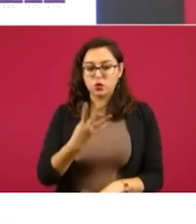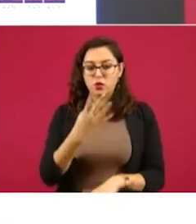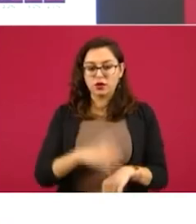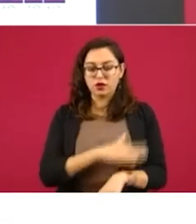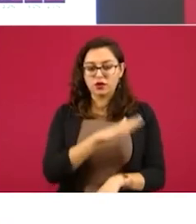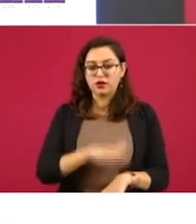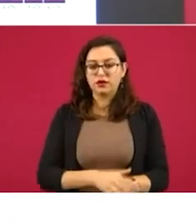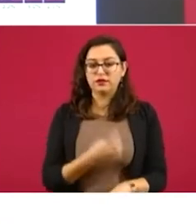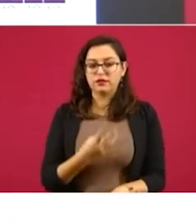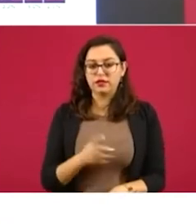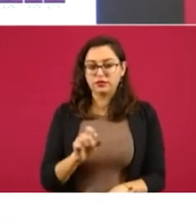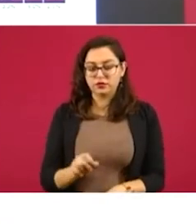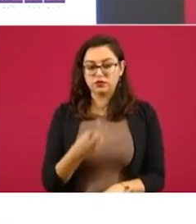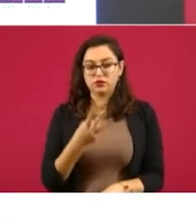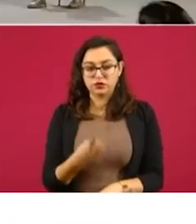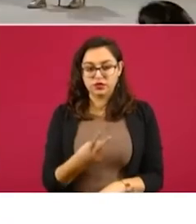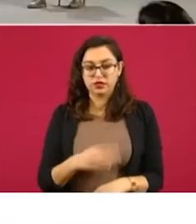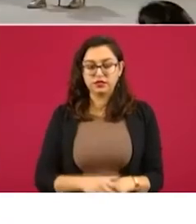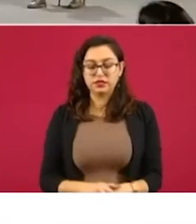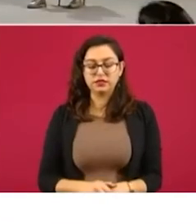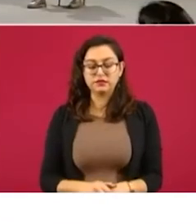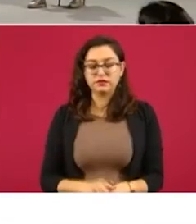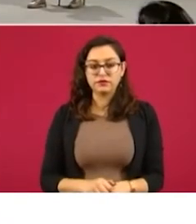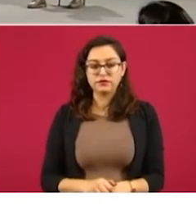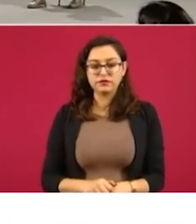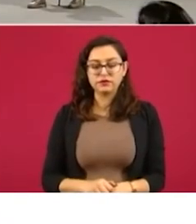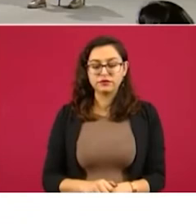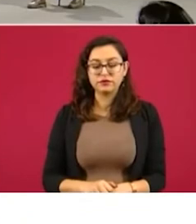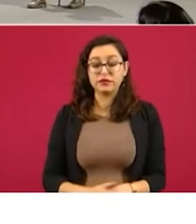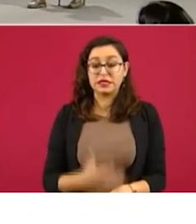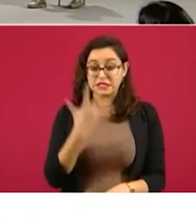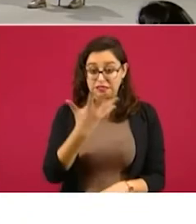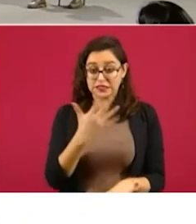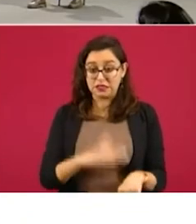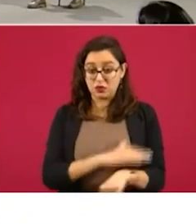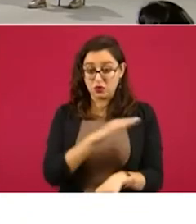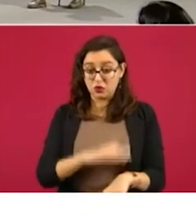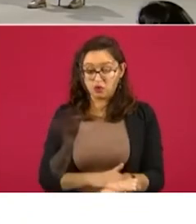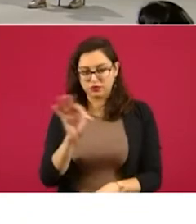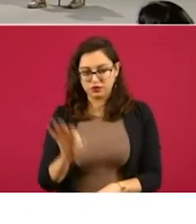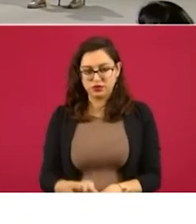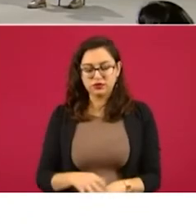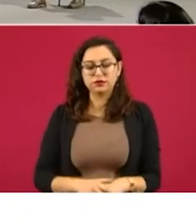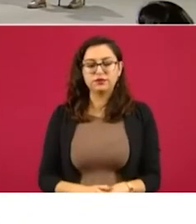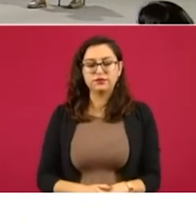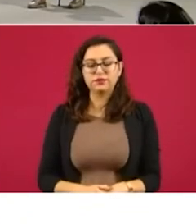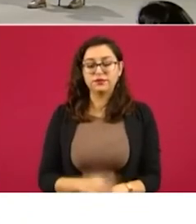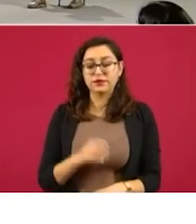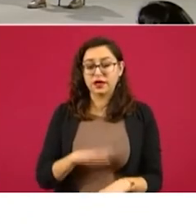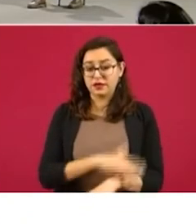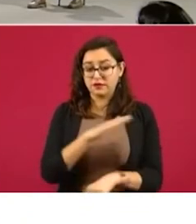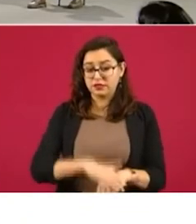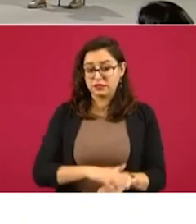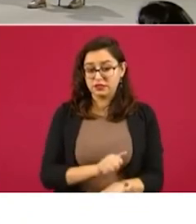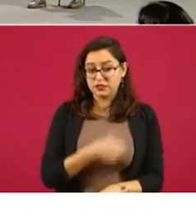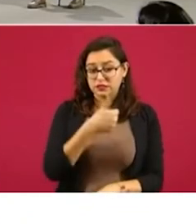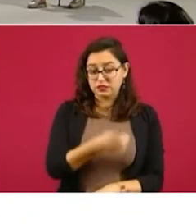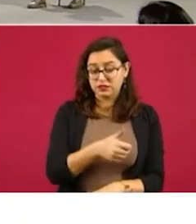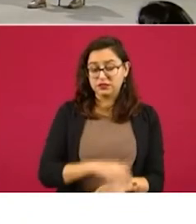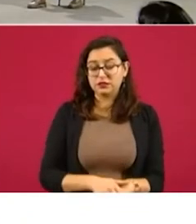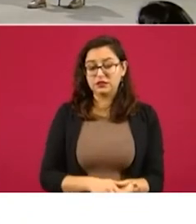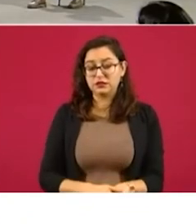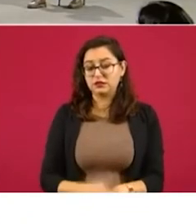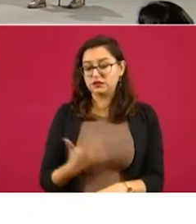3.3 del total de la población encuestada 5 de calificación 9 puntos 66 de calificación 6.5